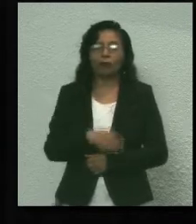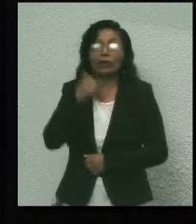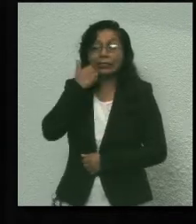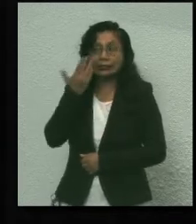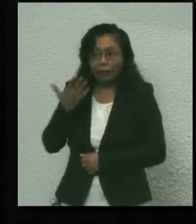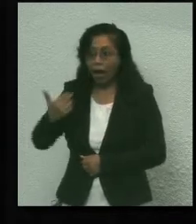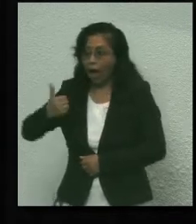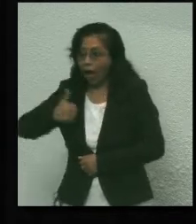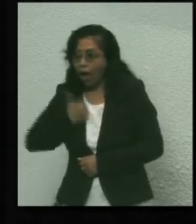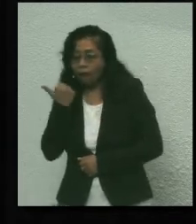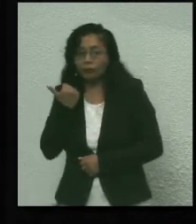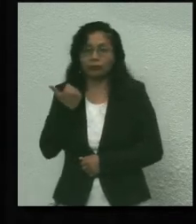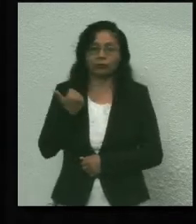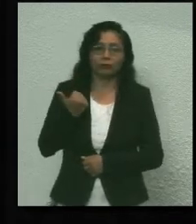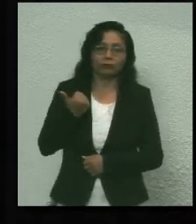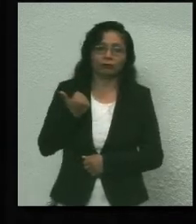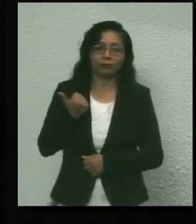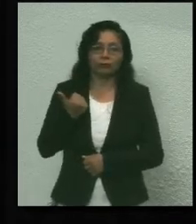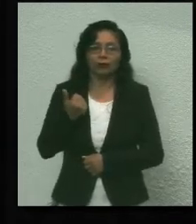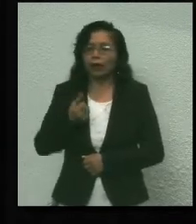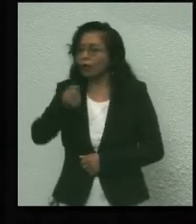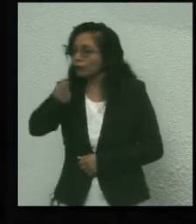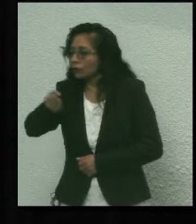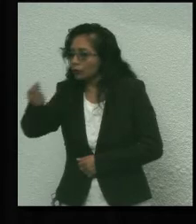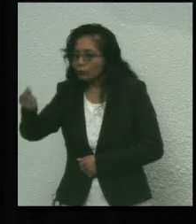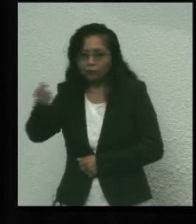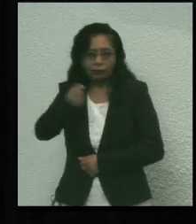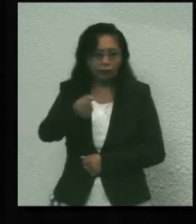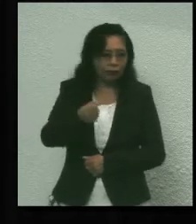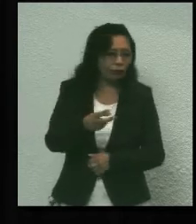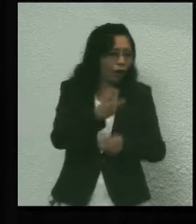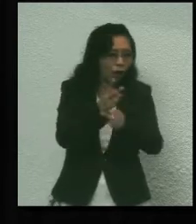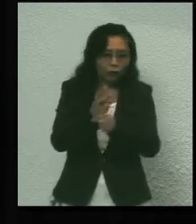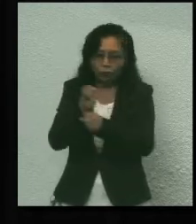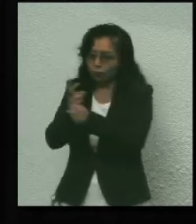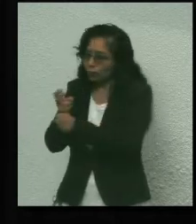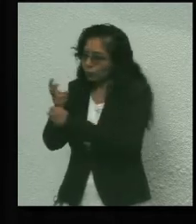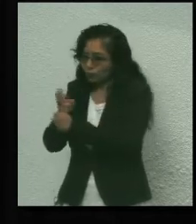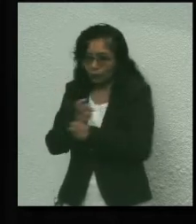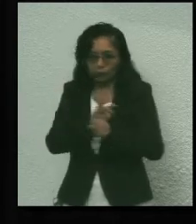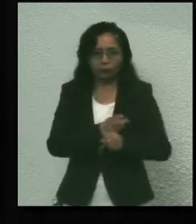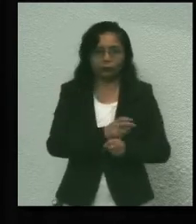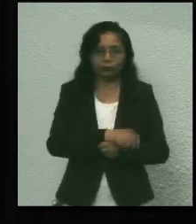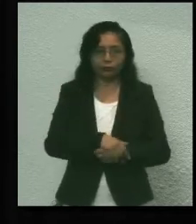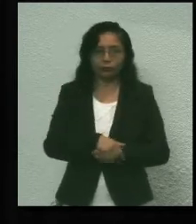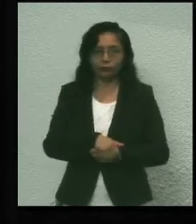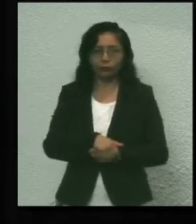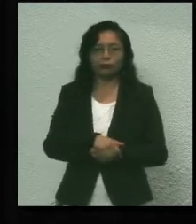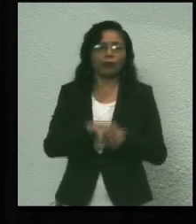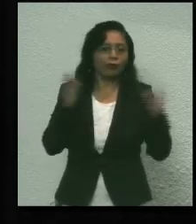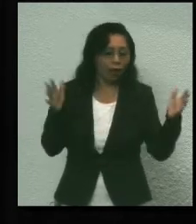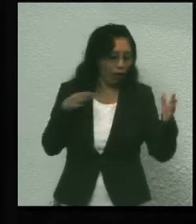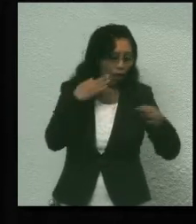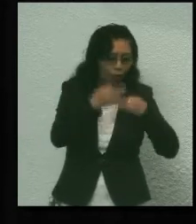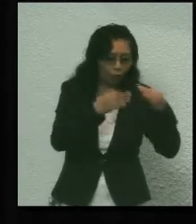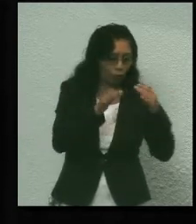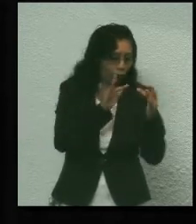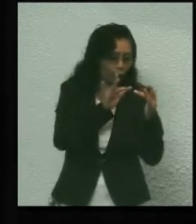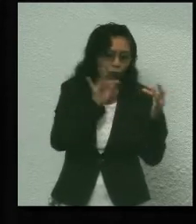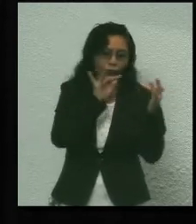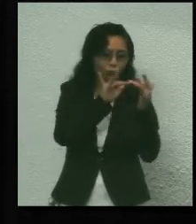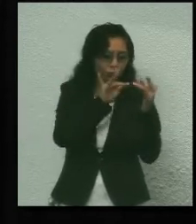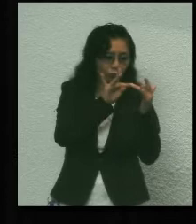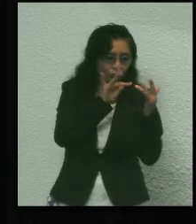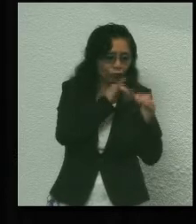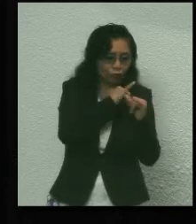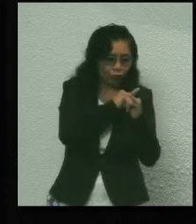aprovechar este momento para saludar a los invitados que hicimos vía redes sociales a este Poder